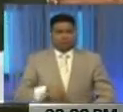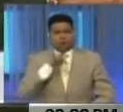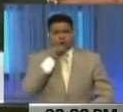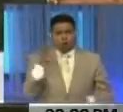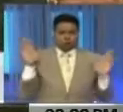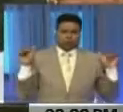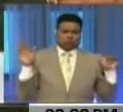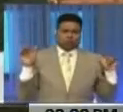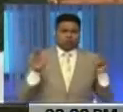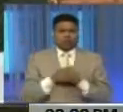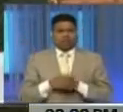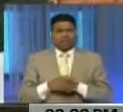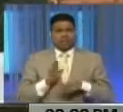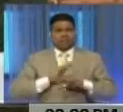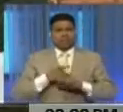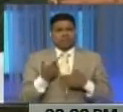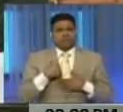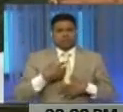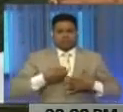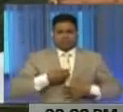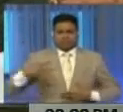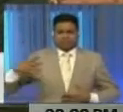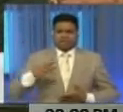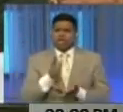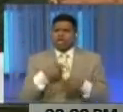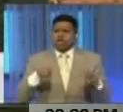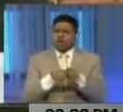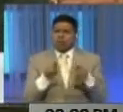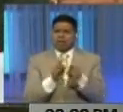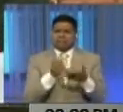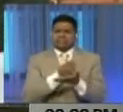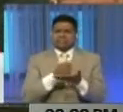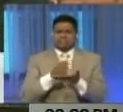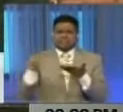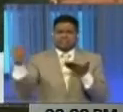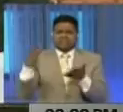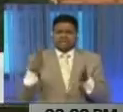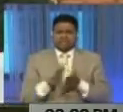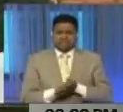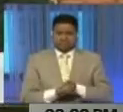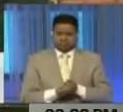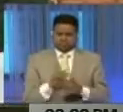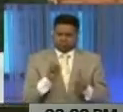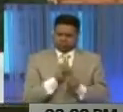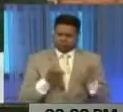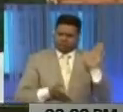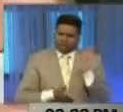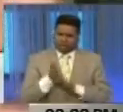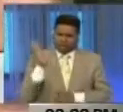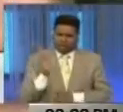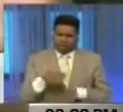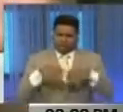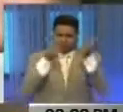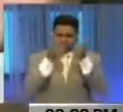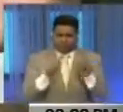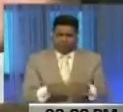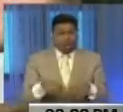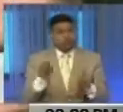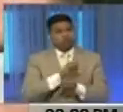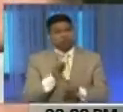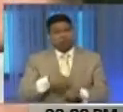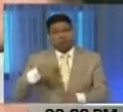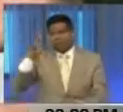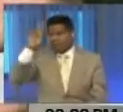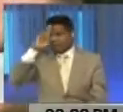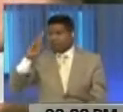puse, decía que me había vestido de santero, que iba por una ceremonia. No sé, el protocolo República